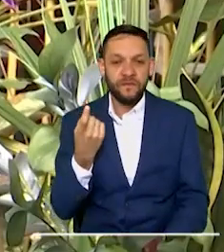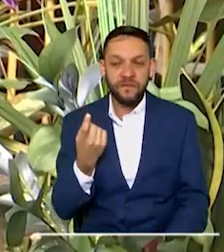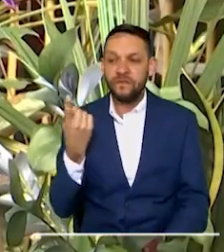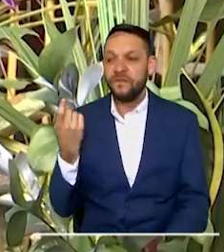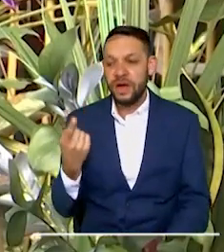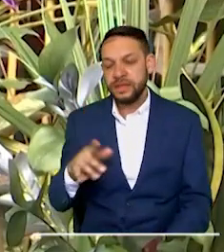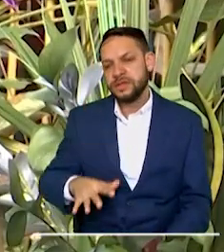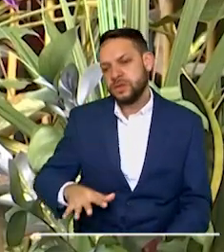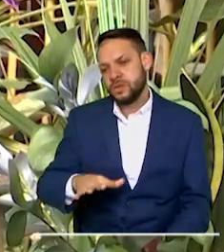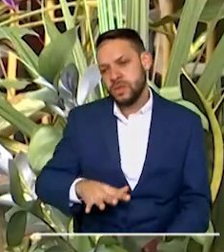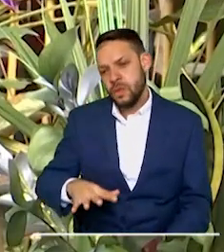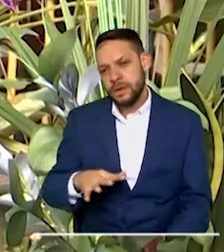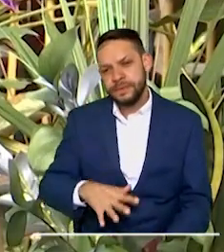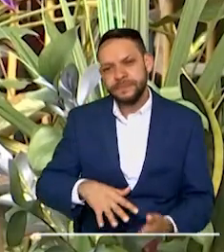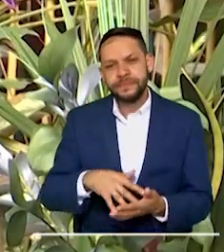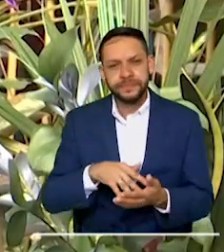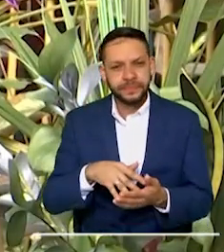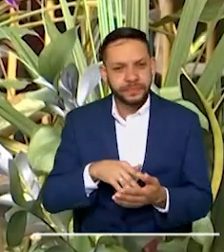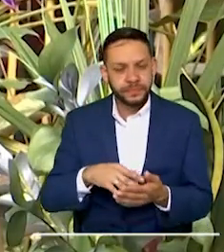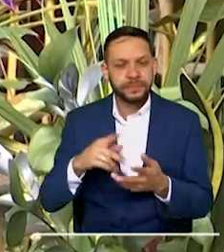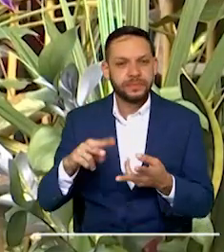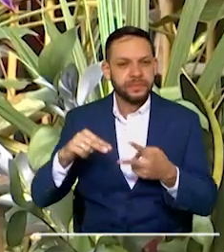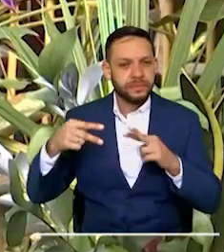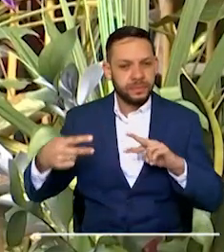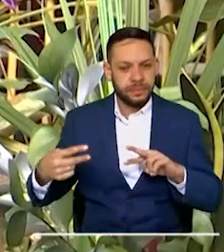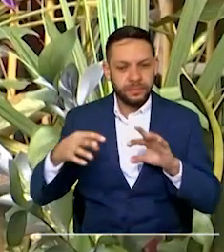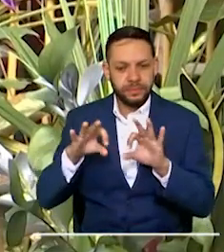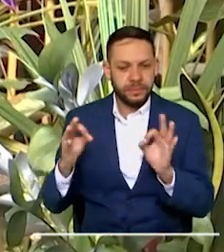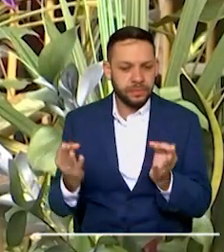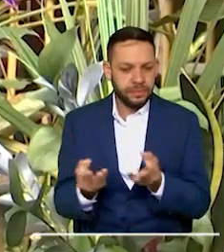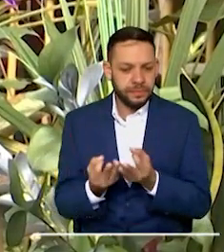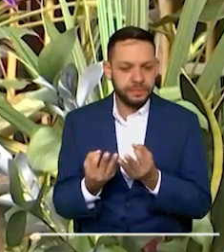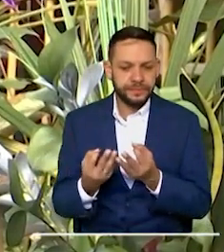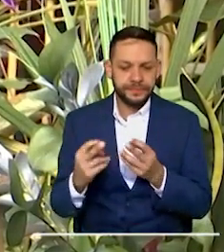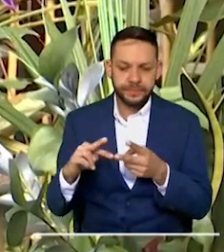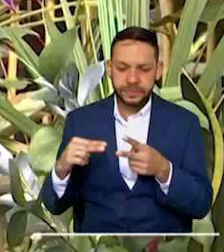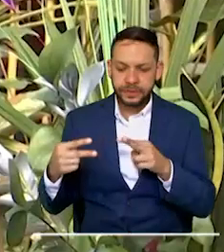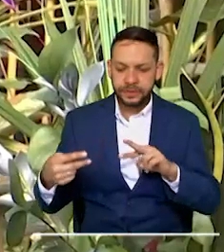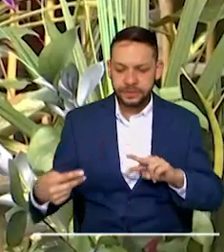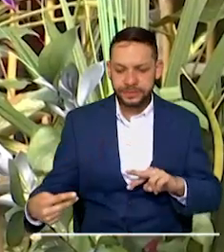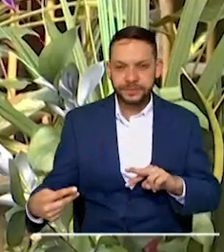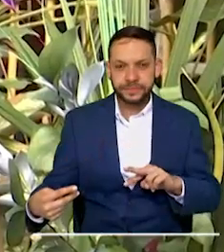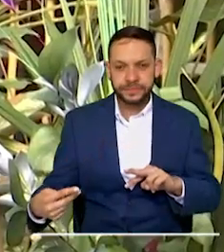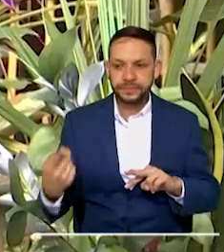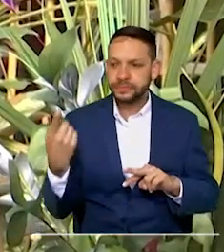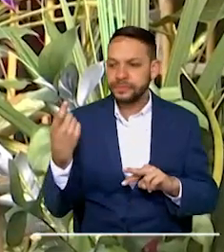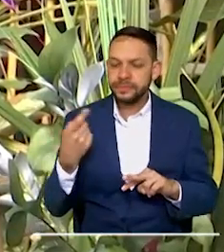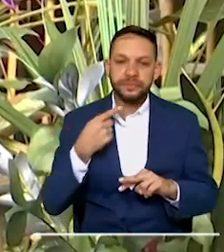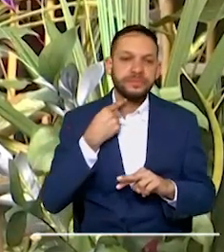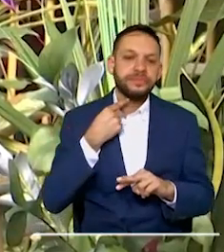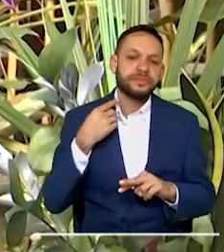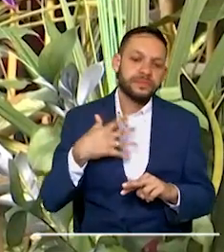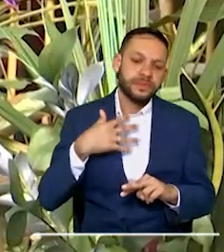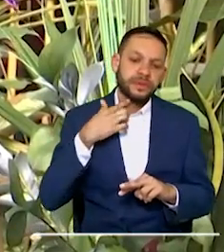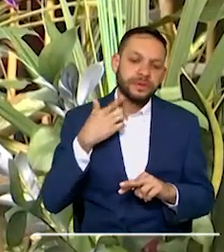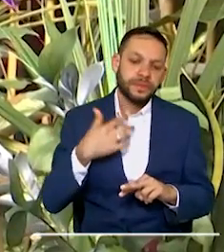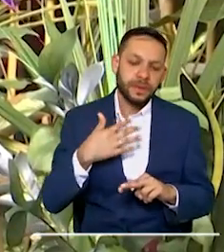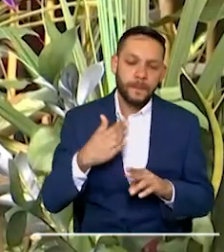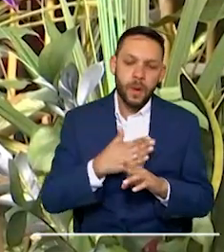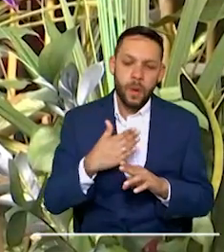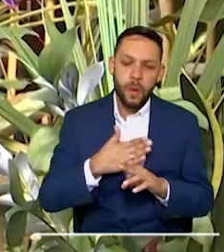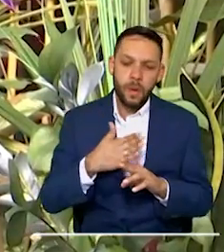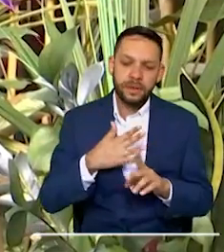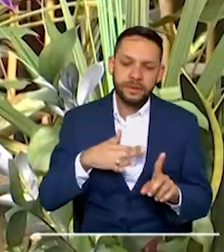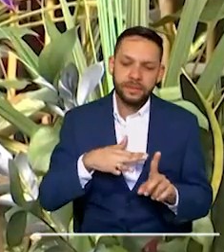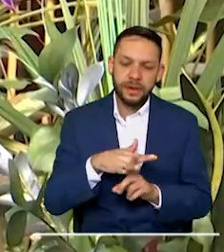endémicas, más que todo por herencia hereditaria, en que los pacienticos heredan de sus familiares problemas de